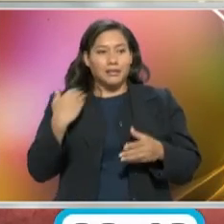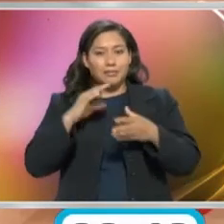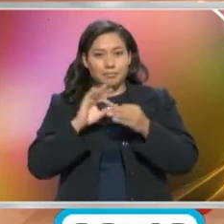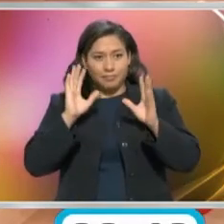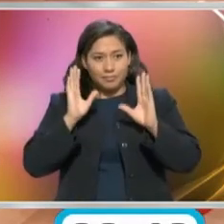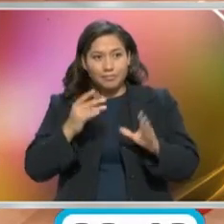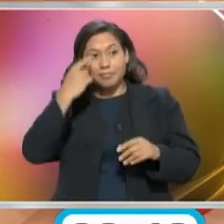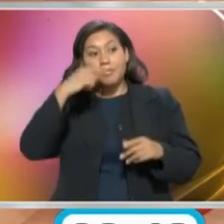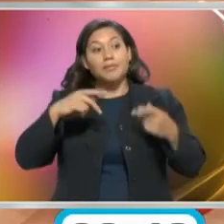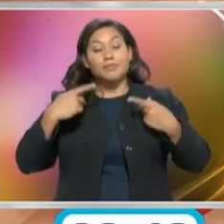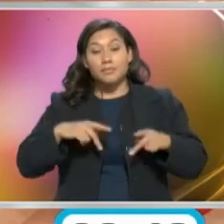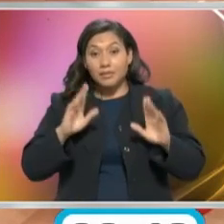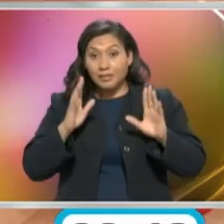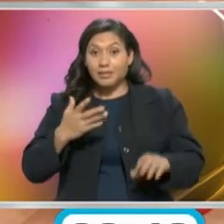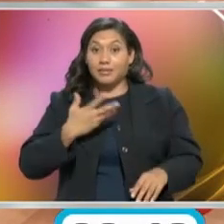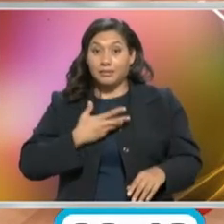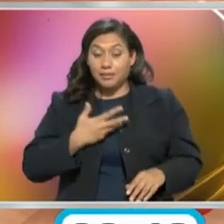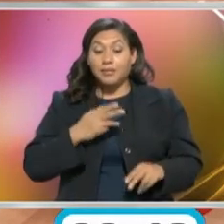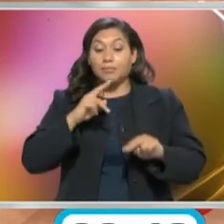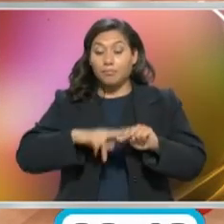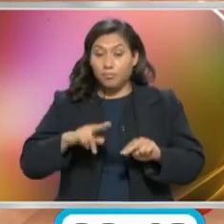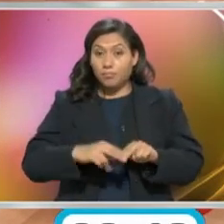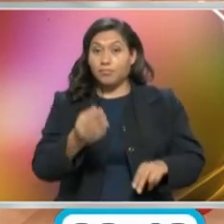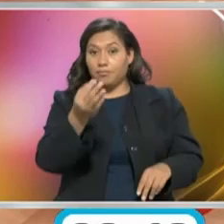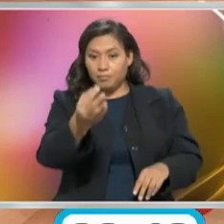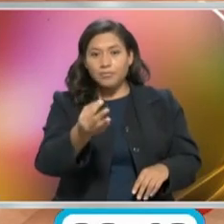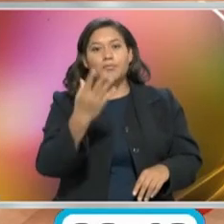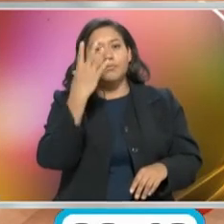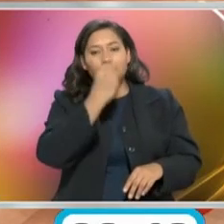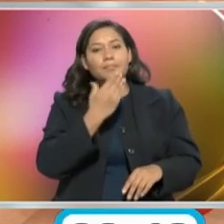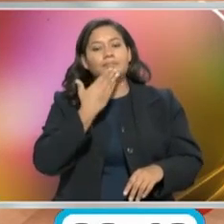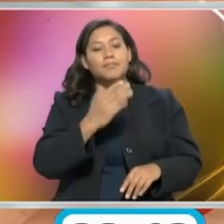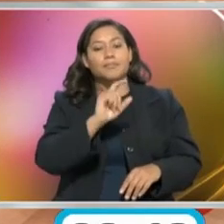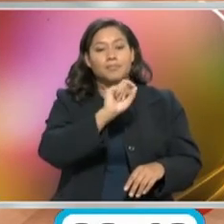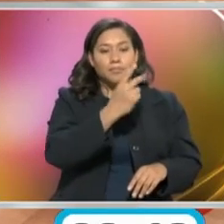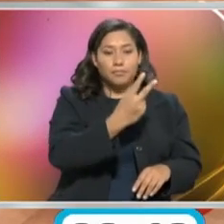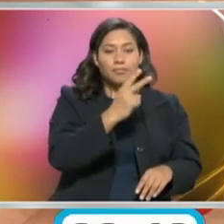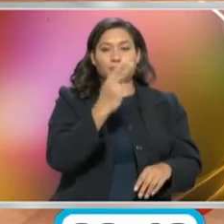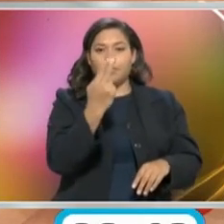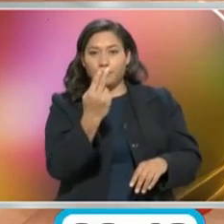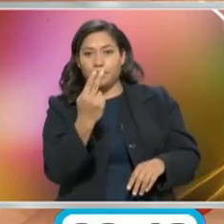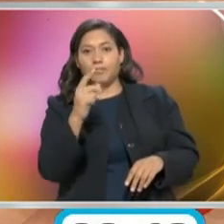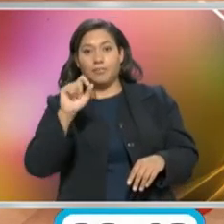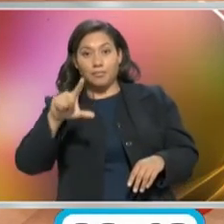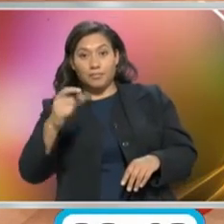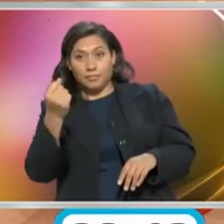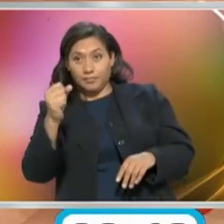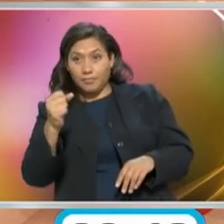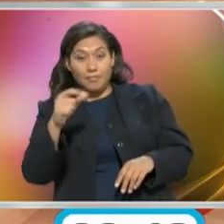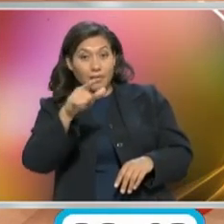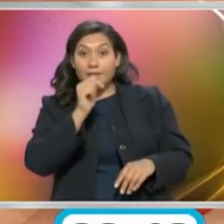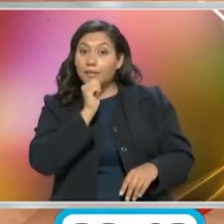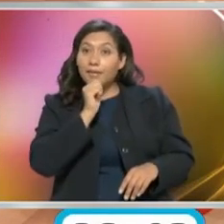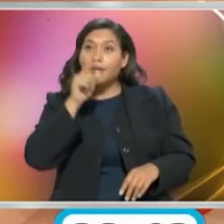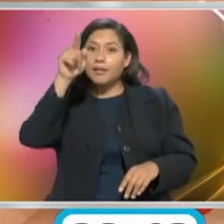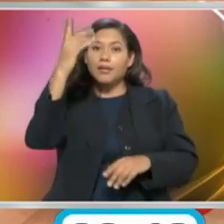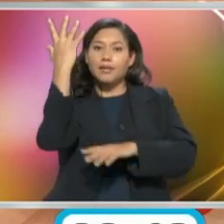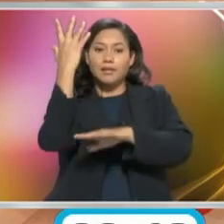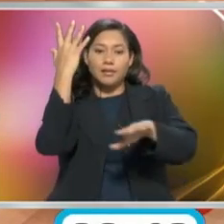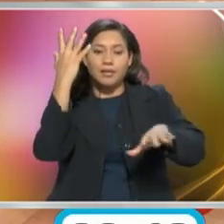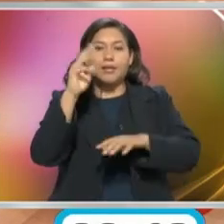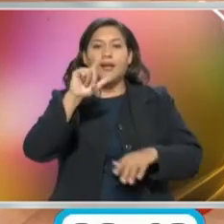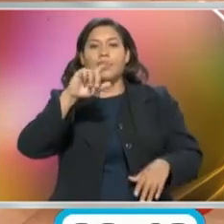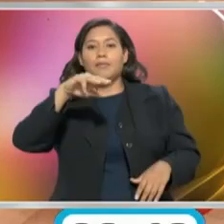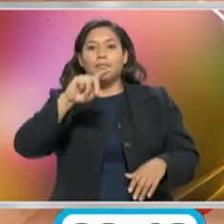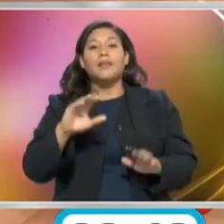comentamos, para la gente que ya tiene disponibles los boletos, qué maravilla, este 22, 25 y 27 de septiembre. Y si no, en la Alameda puede disfrutar